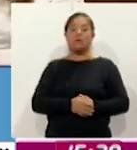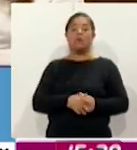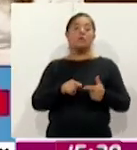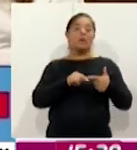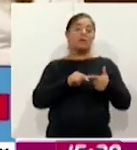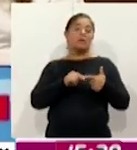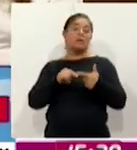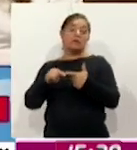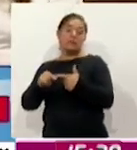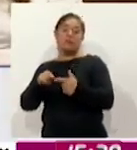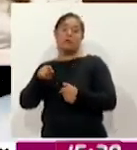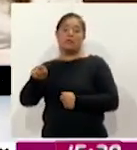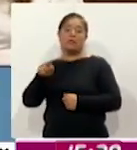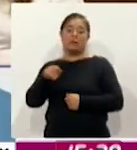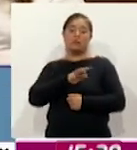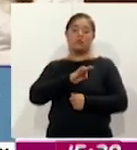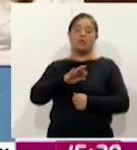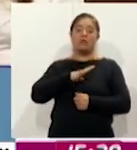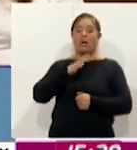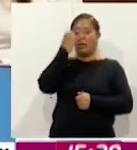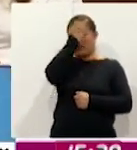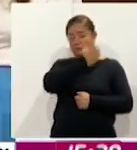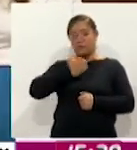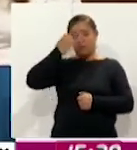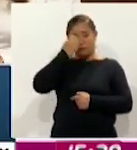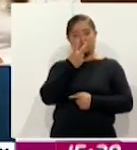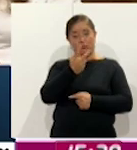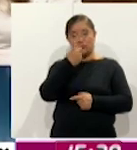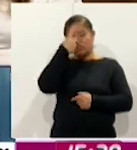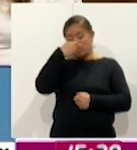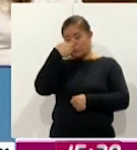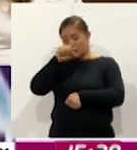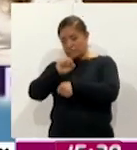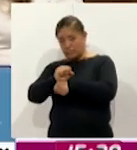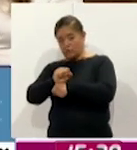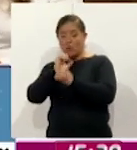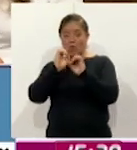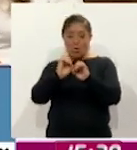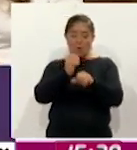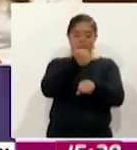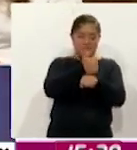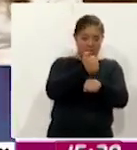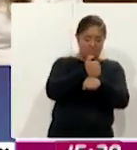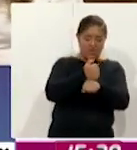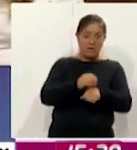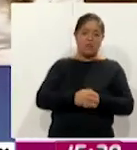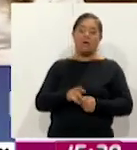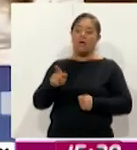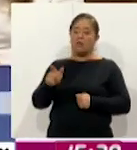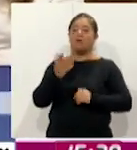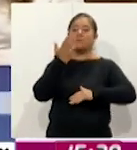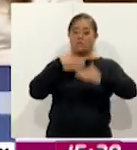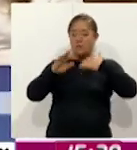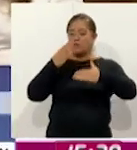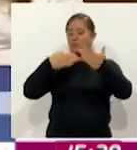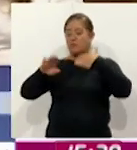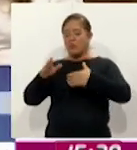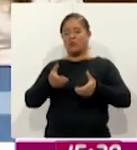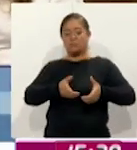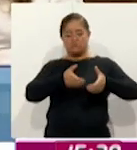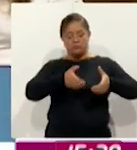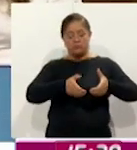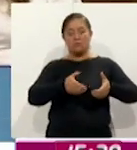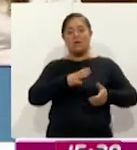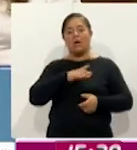guía donde puede presentar dos exámenes, ya sea para secundaria o para primaria, y acreditar los módulos que tiene